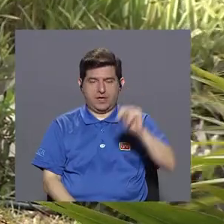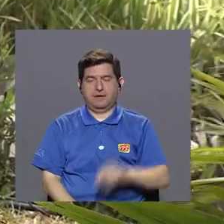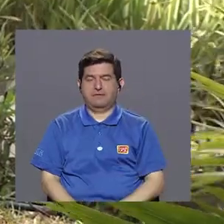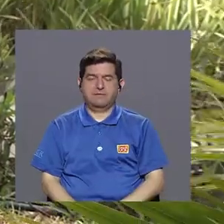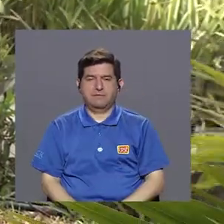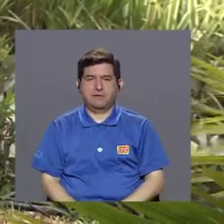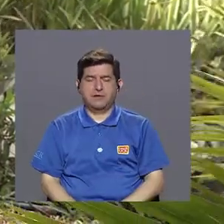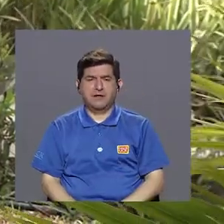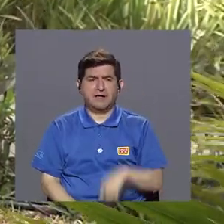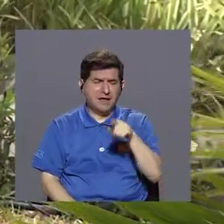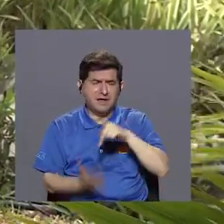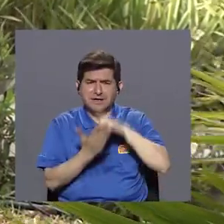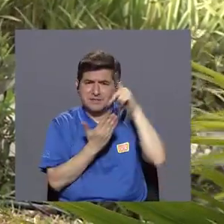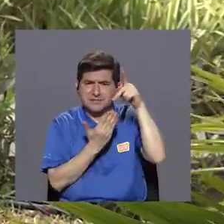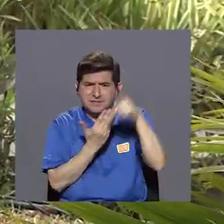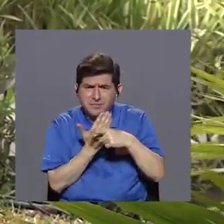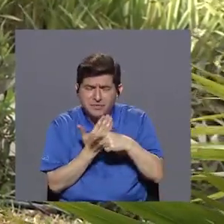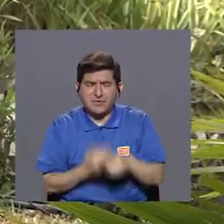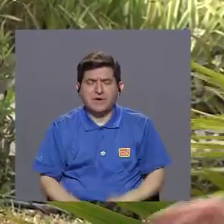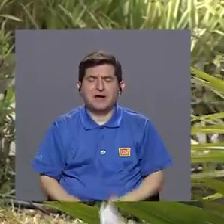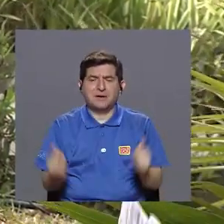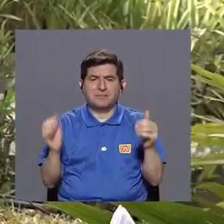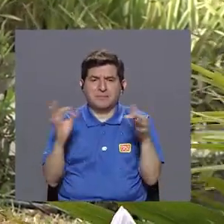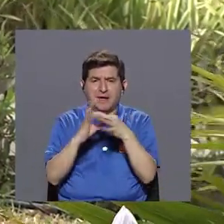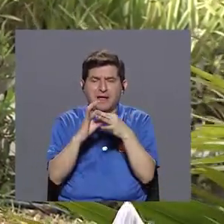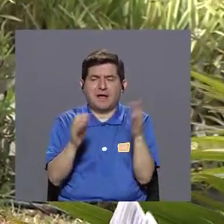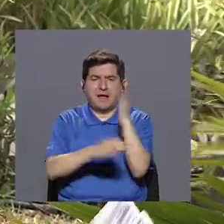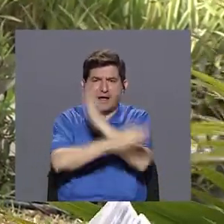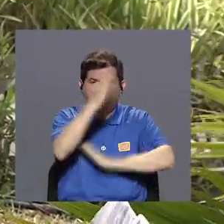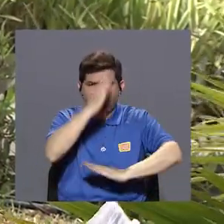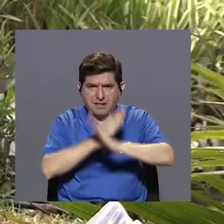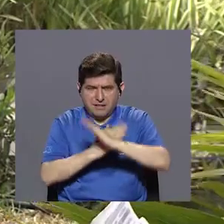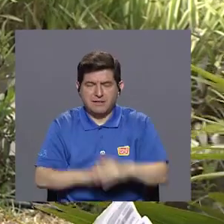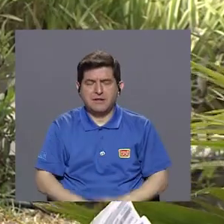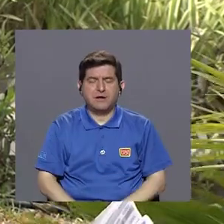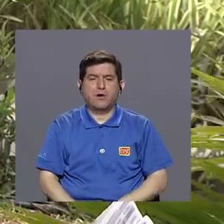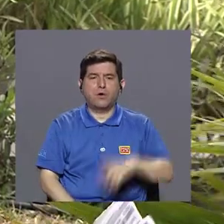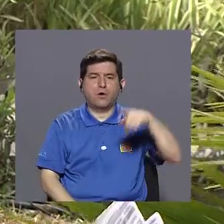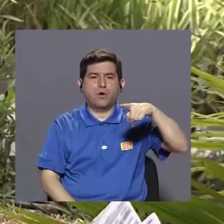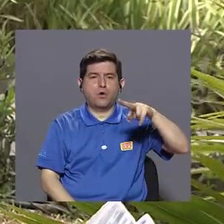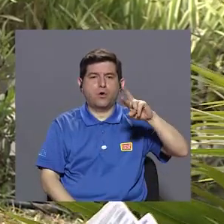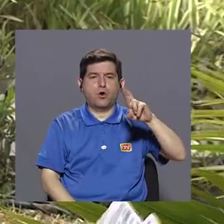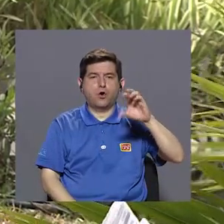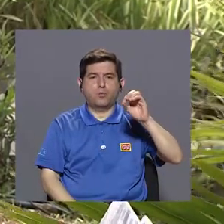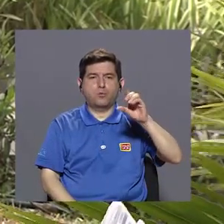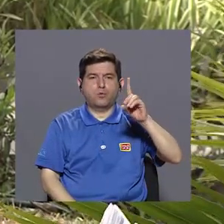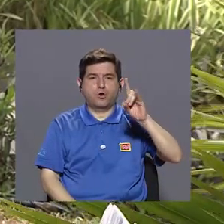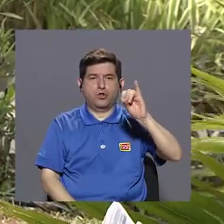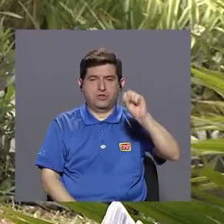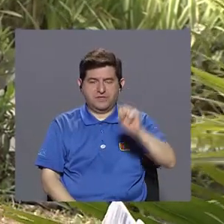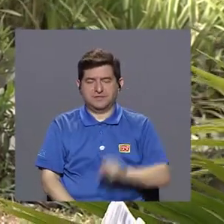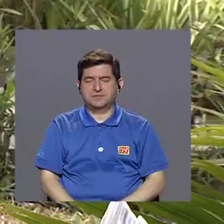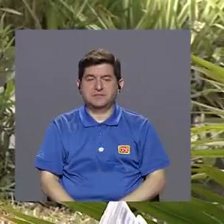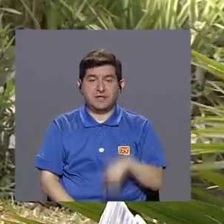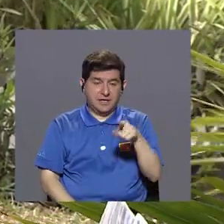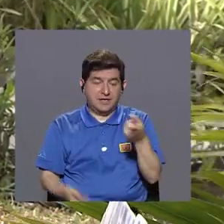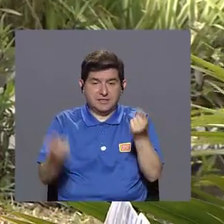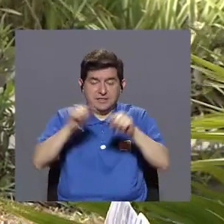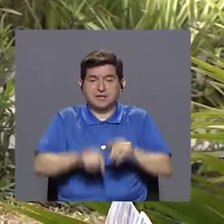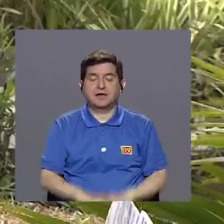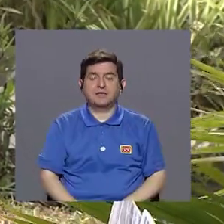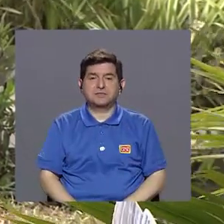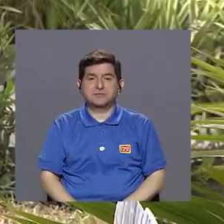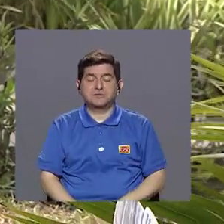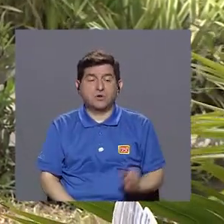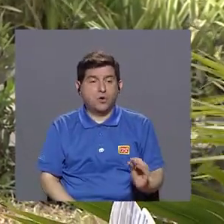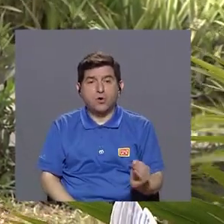programa que tiene que ver con discapacidad, o el PRODIS también, que son chicos,